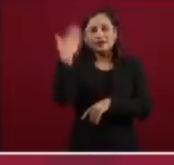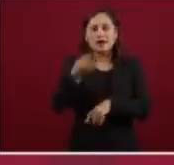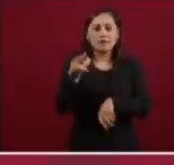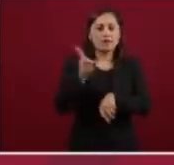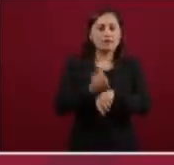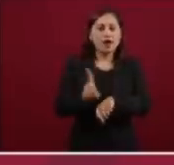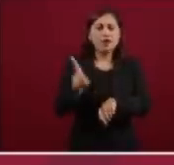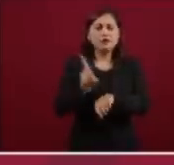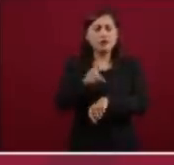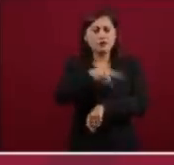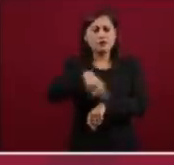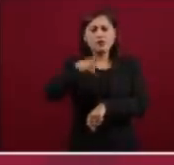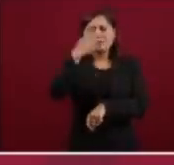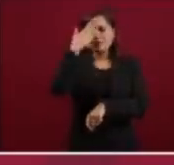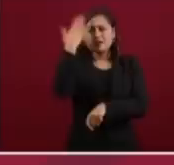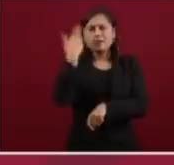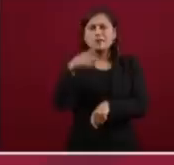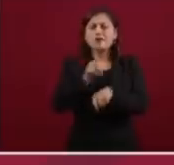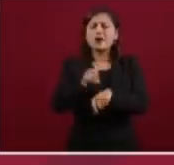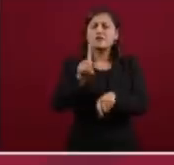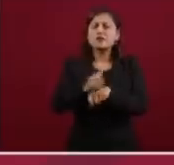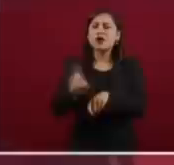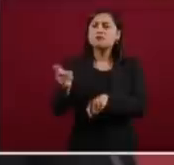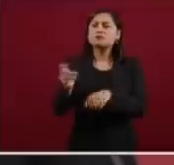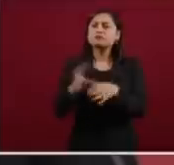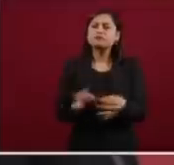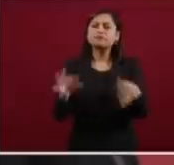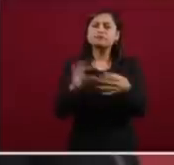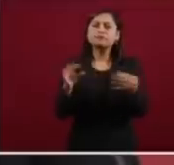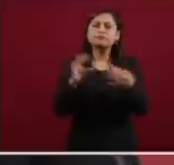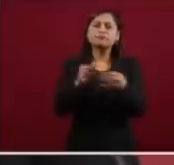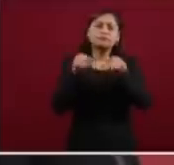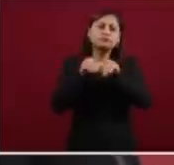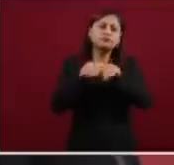como nunca había sucedido